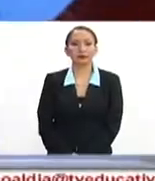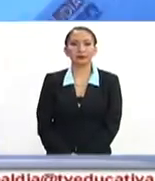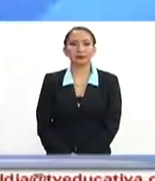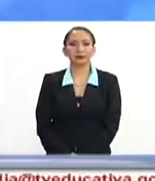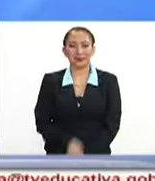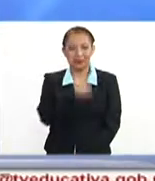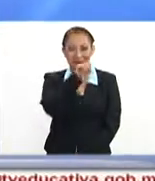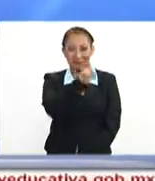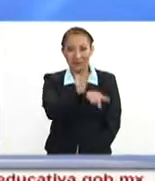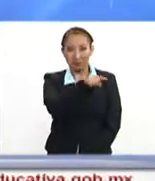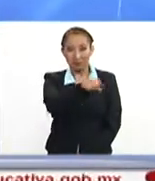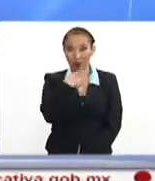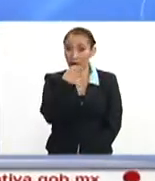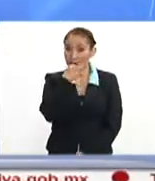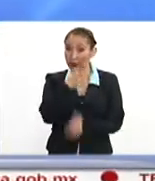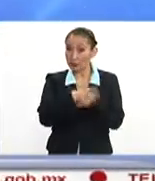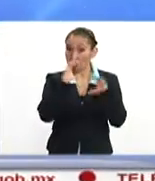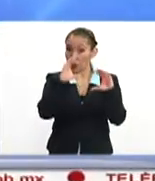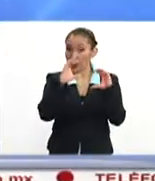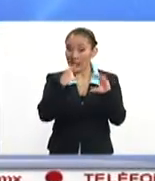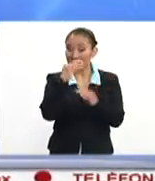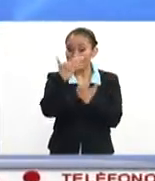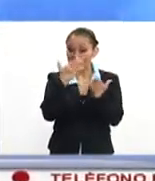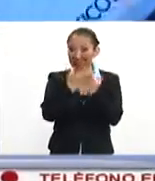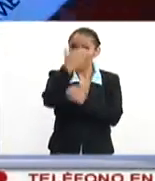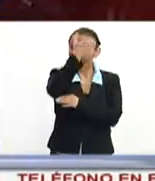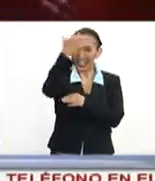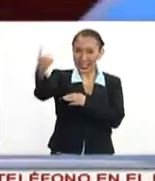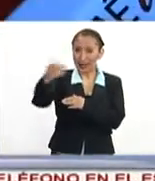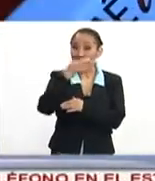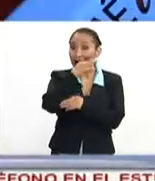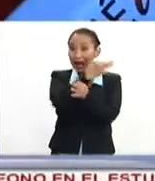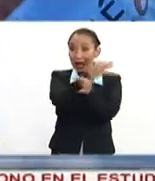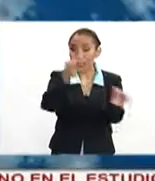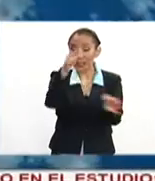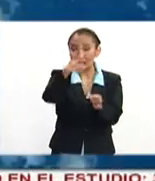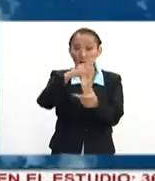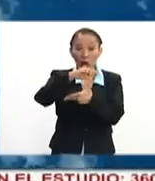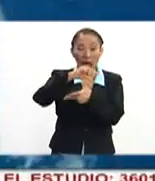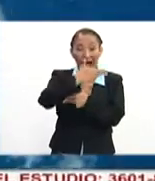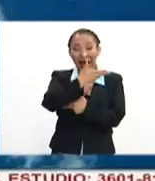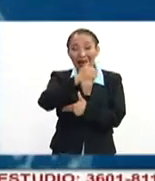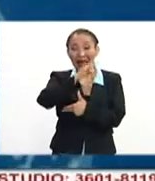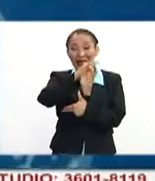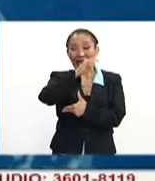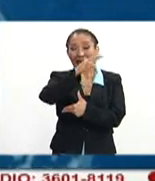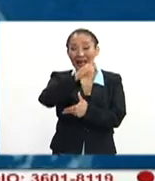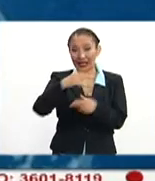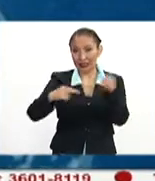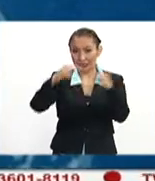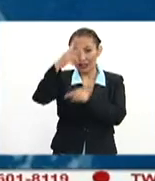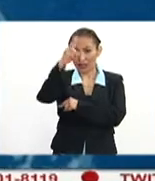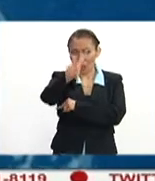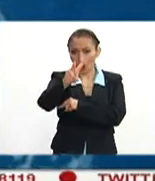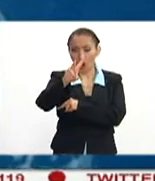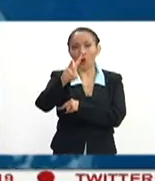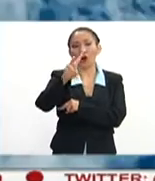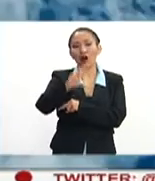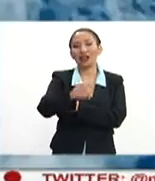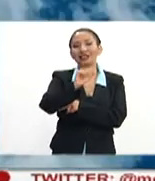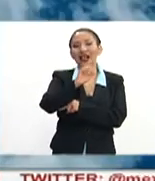Y precisamente tome sus precauciones porque el Servicio Meteorológico Nacional informó que el huracán Hillary, de categoría 2 en la